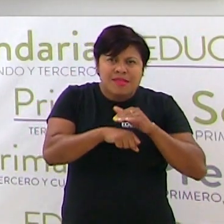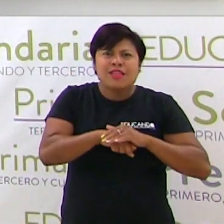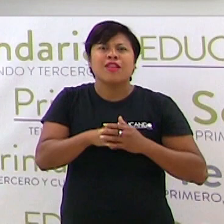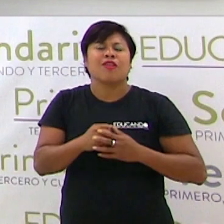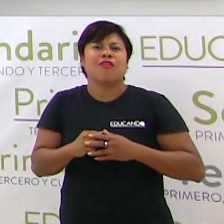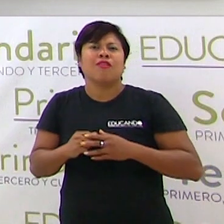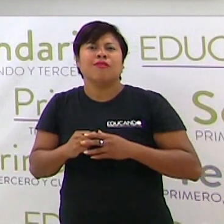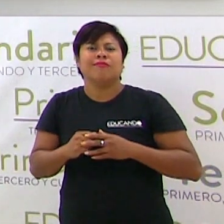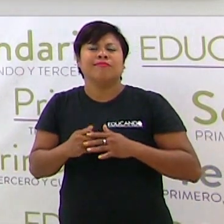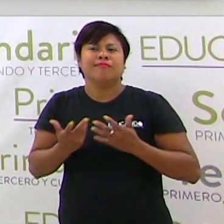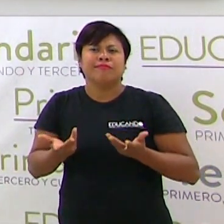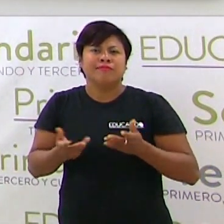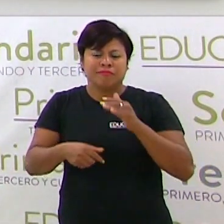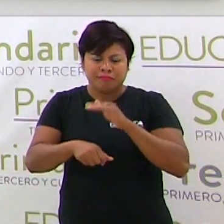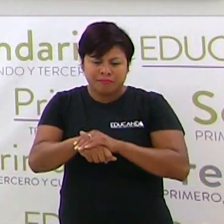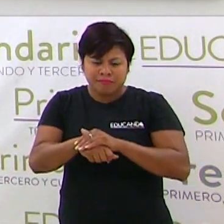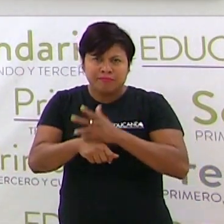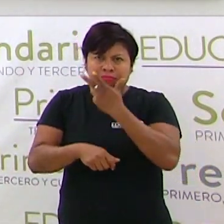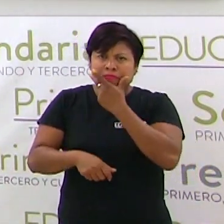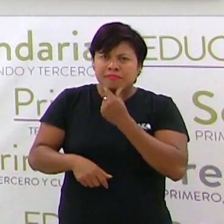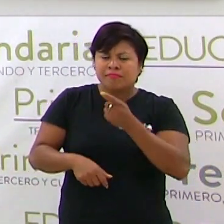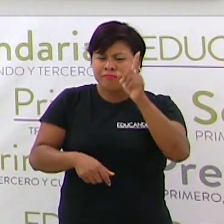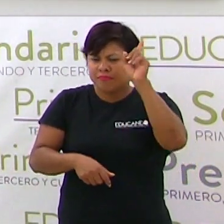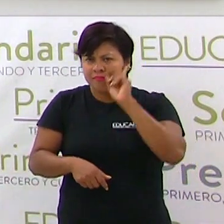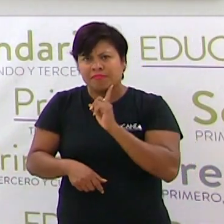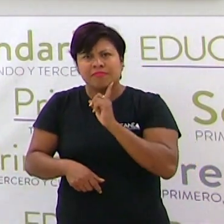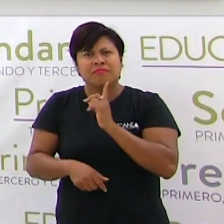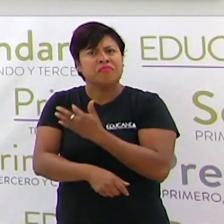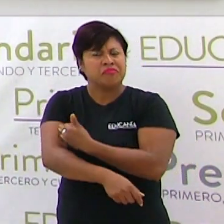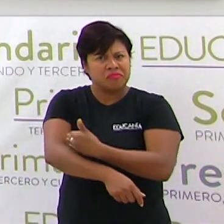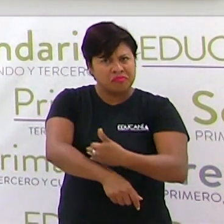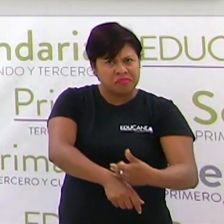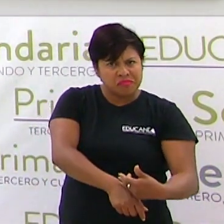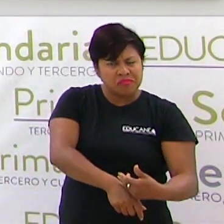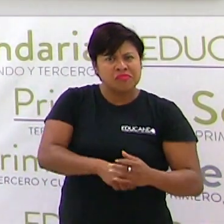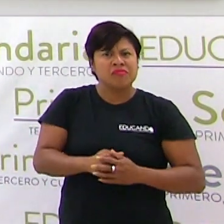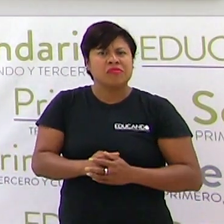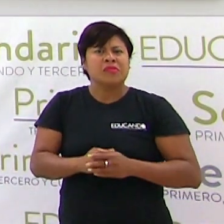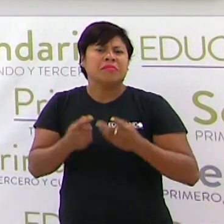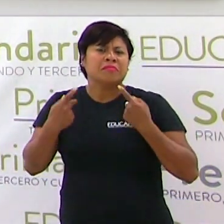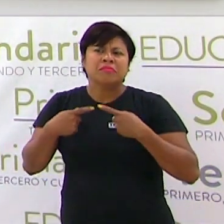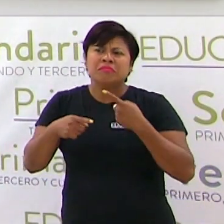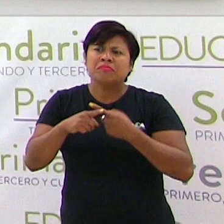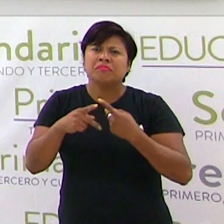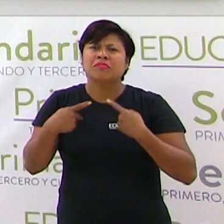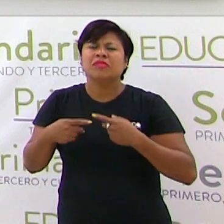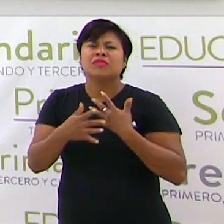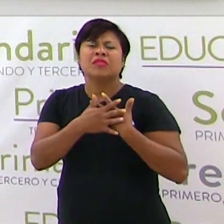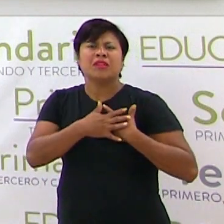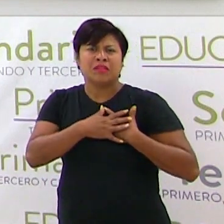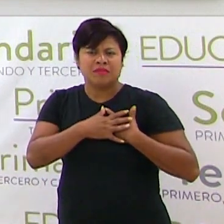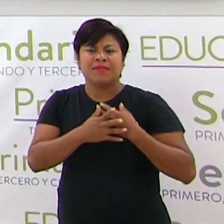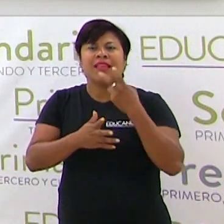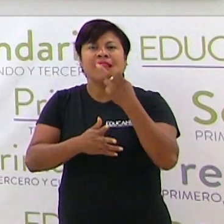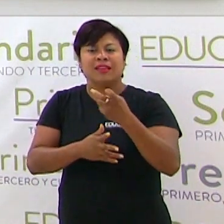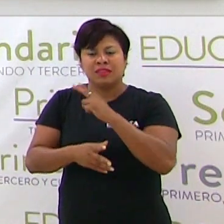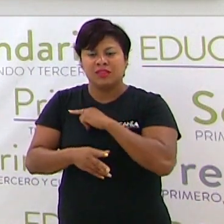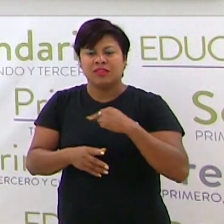amigo, a una amiga, a un familiar, a alguien muy querido. A esas personas les hacemos